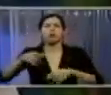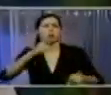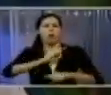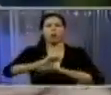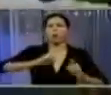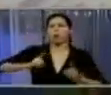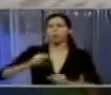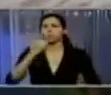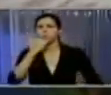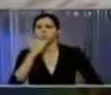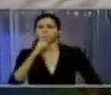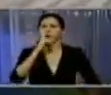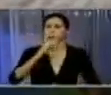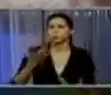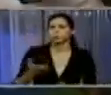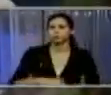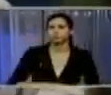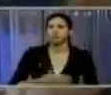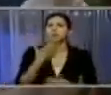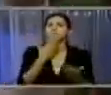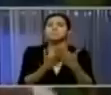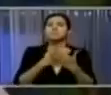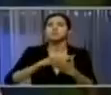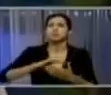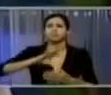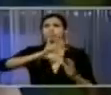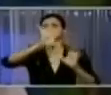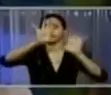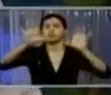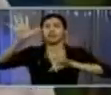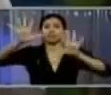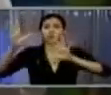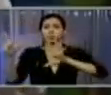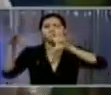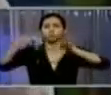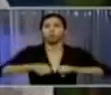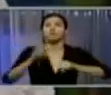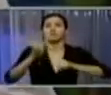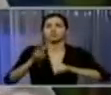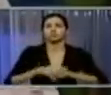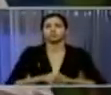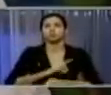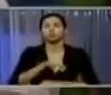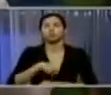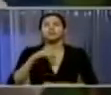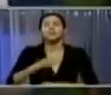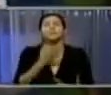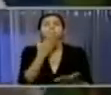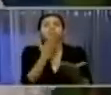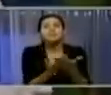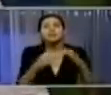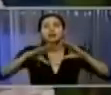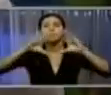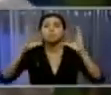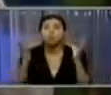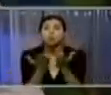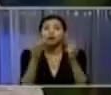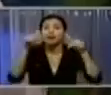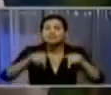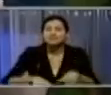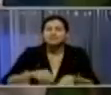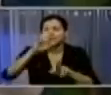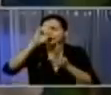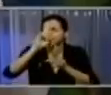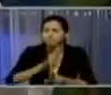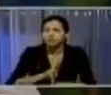el mundo pidiendo la intervención de Venezuela. Por eso nosotros tenemos que exigir en el mundo y aquí respeto a